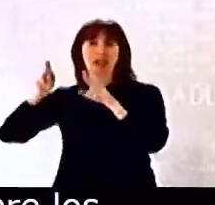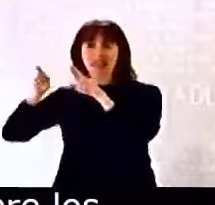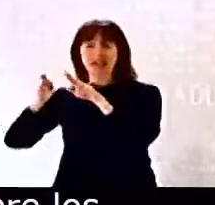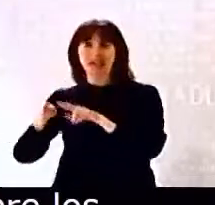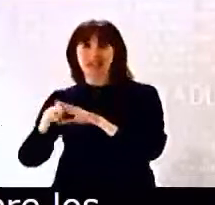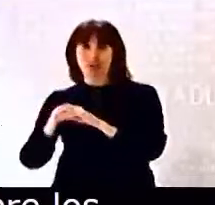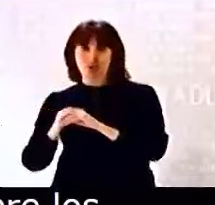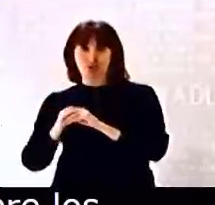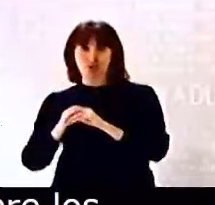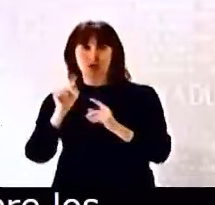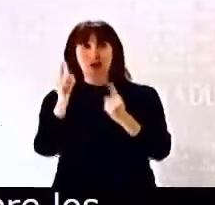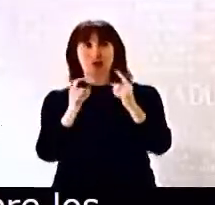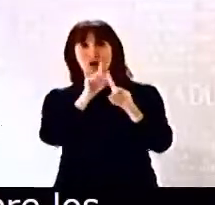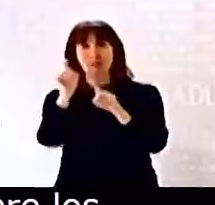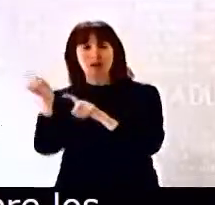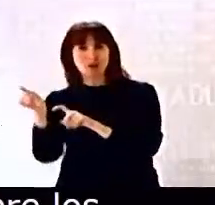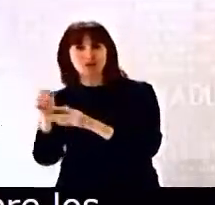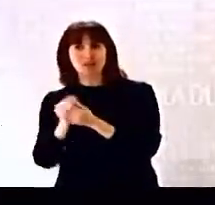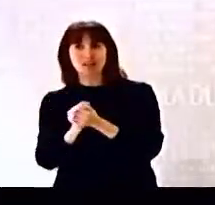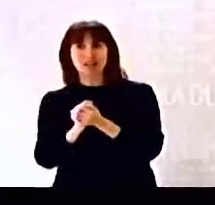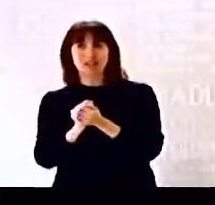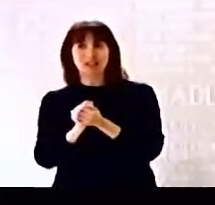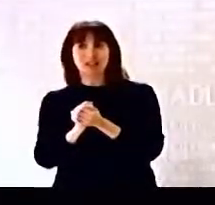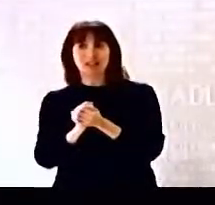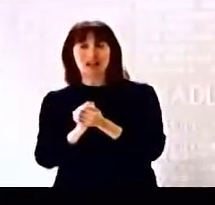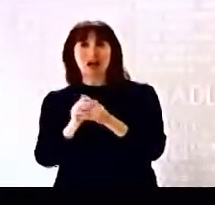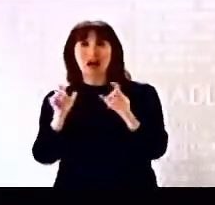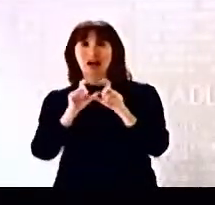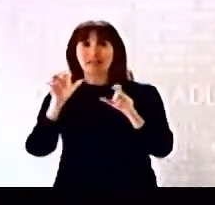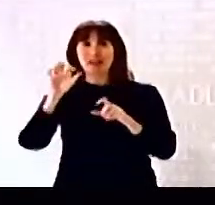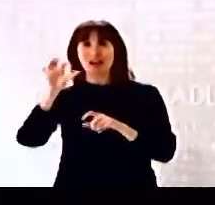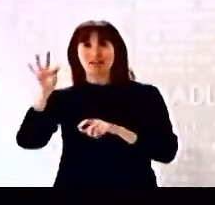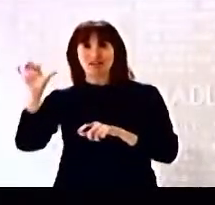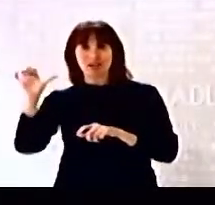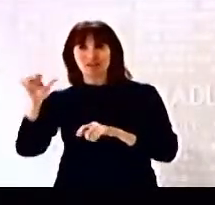Sí, alguna pregunta más. Alberto Santa Cruz, de la agencia EFE, y creo que es el último turno.